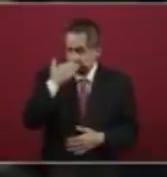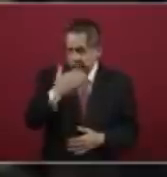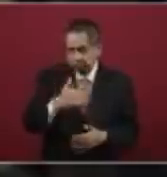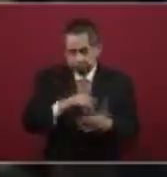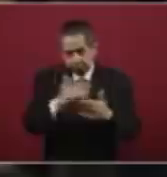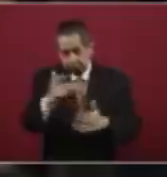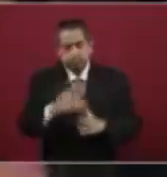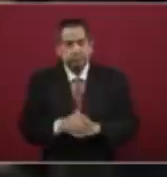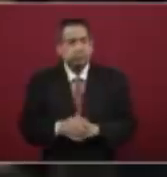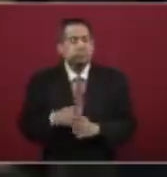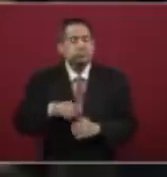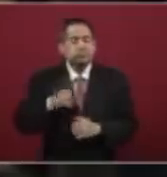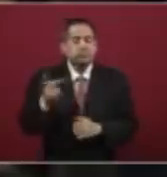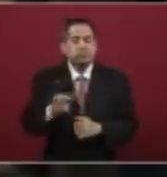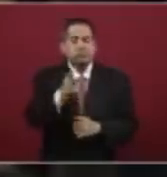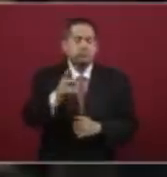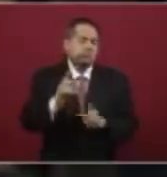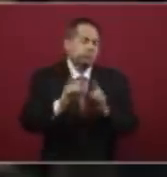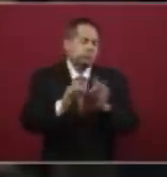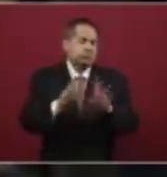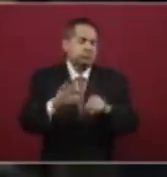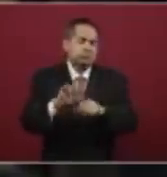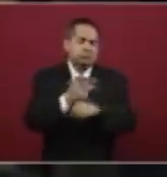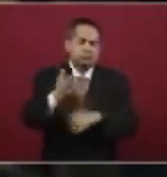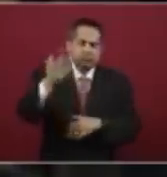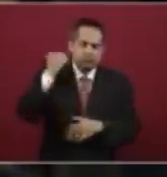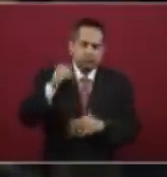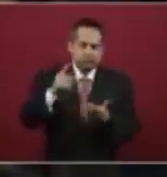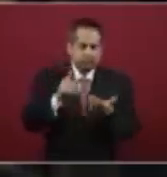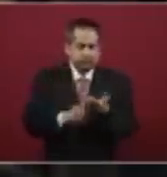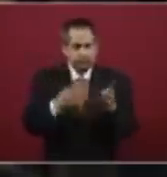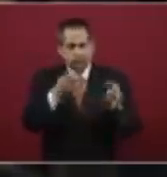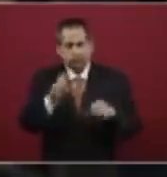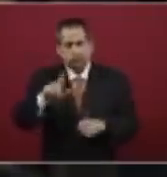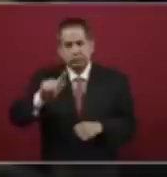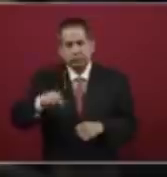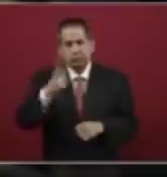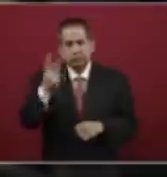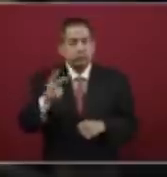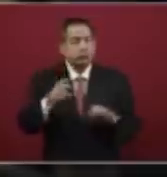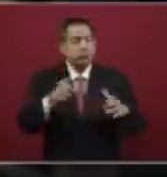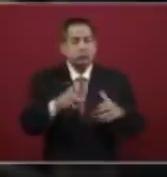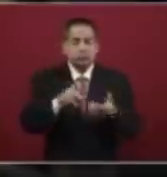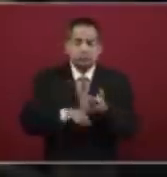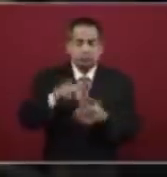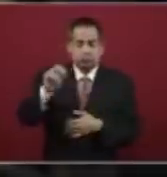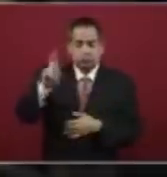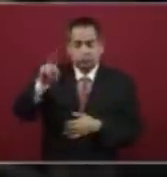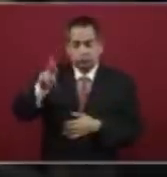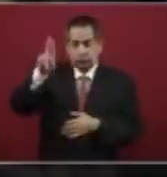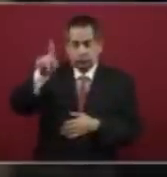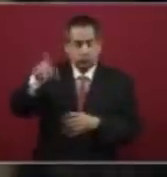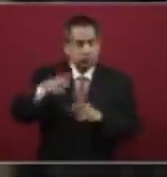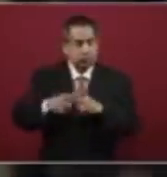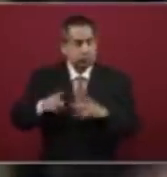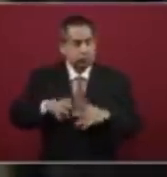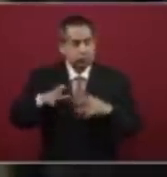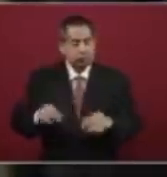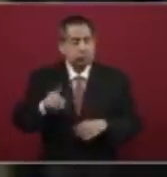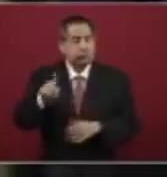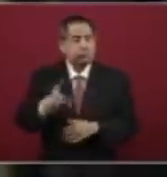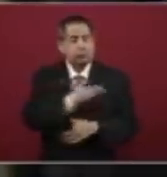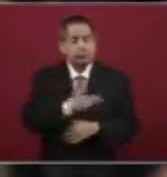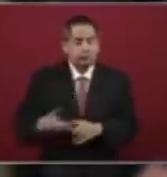La pregunta tiene que ver con un hecho ocurrido en 1972 en el seno de Naciones Unidas, cuando el presidente